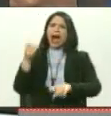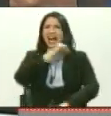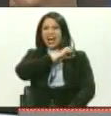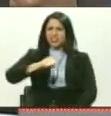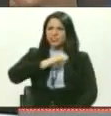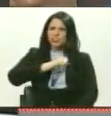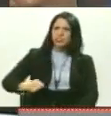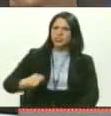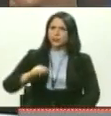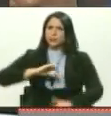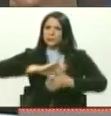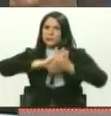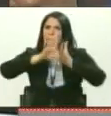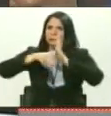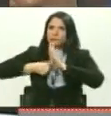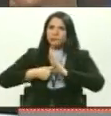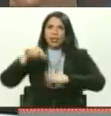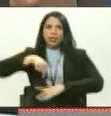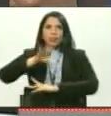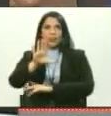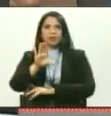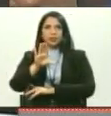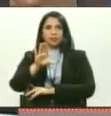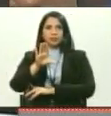depredadores de esta patria